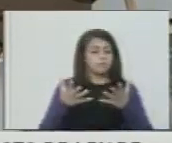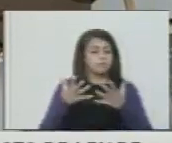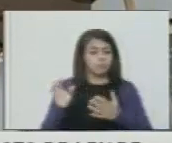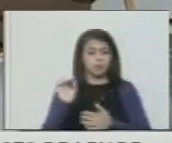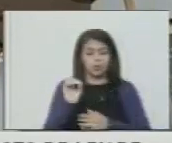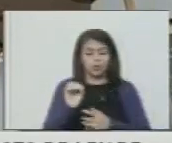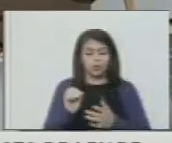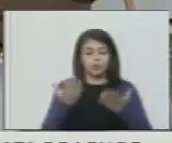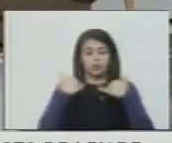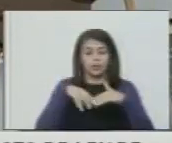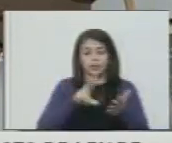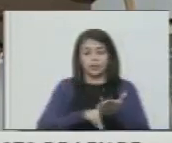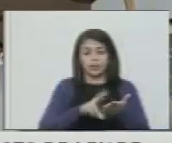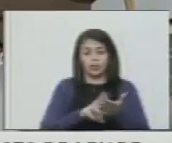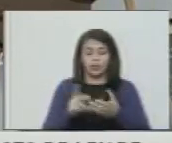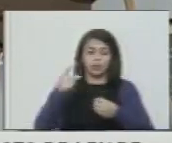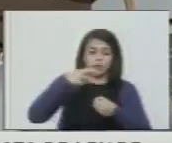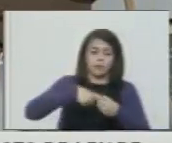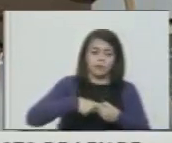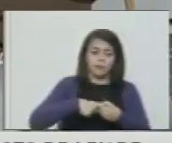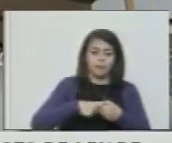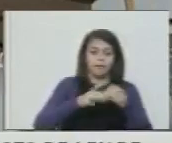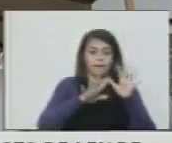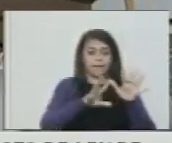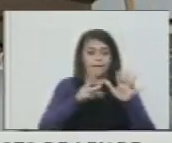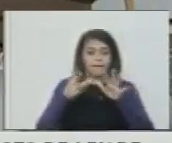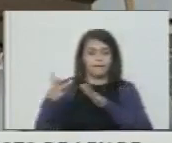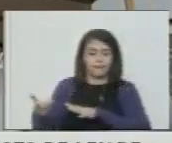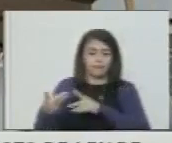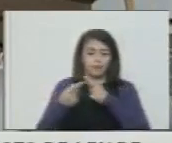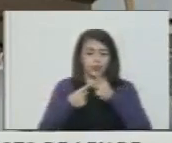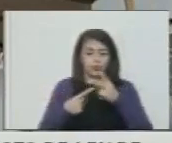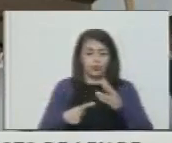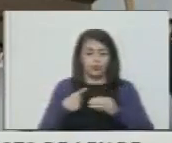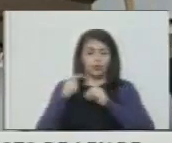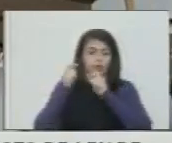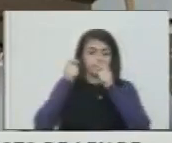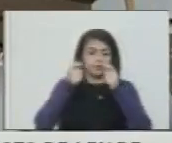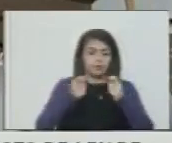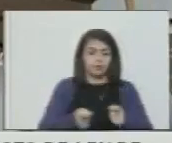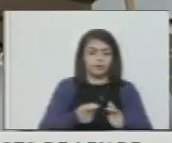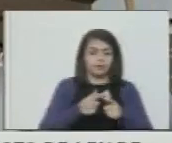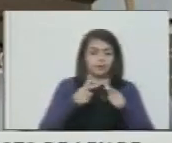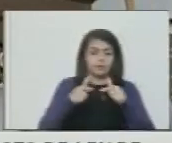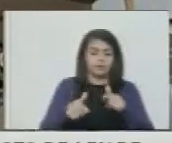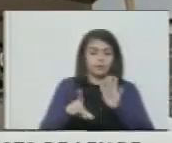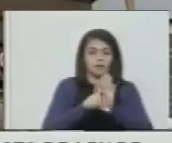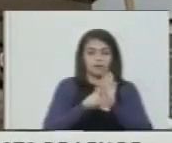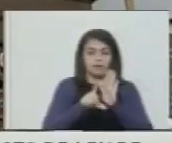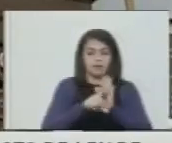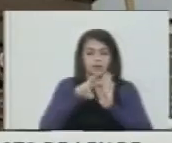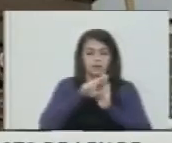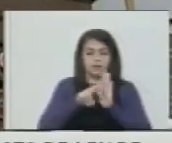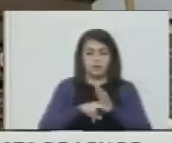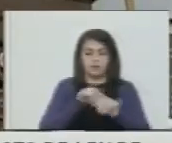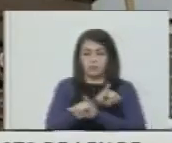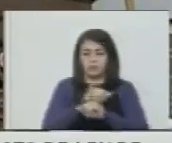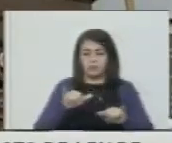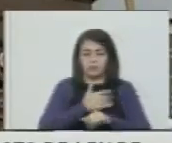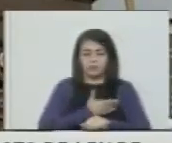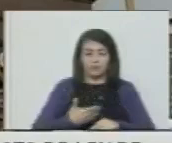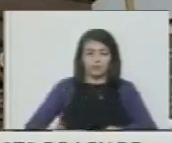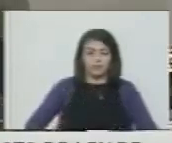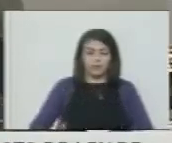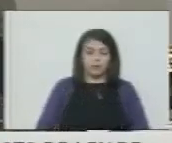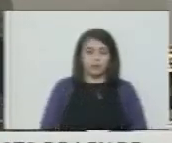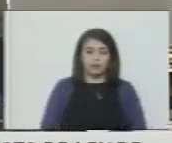seguros masivos y seguros inclusivos. 18. Las demás que le atribuya esta ley y su reglamento. Es